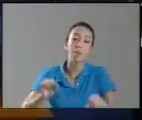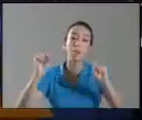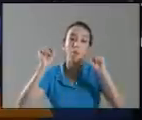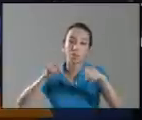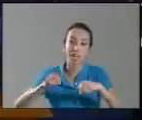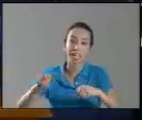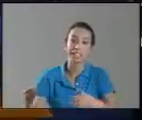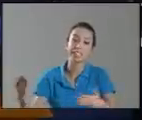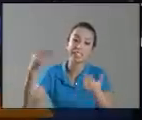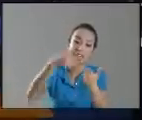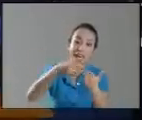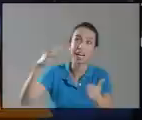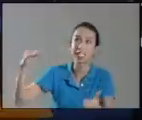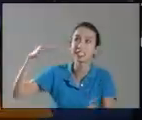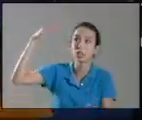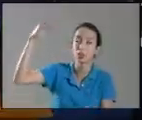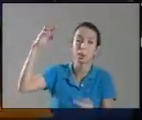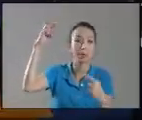talla la iglesia?